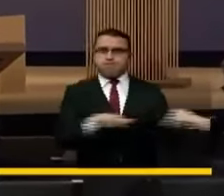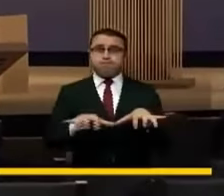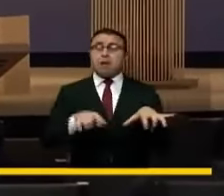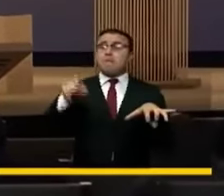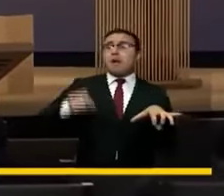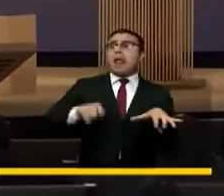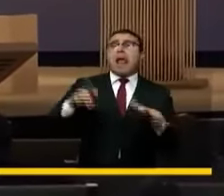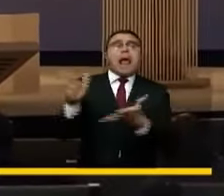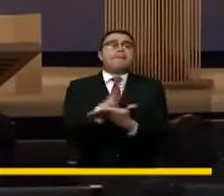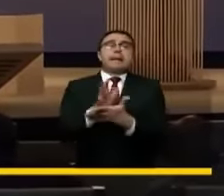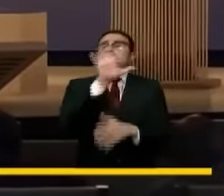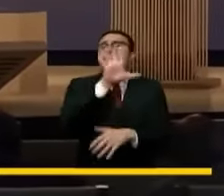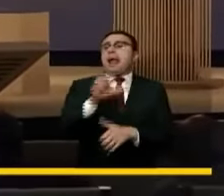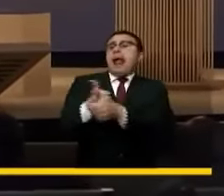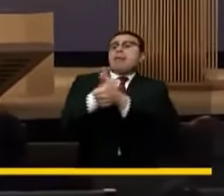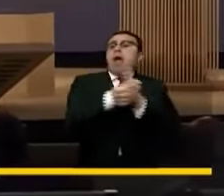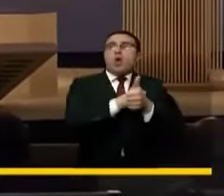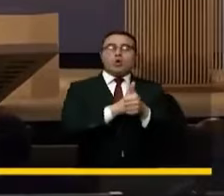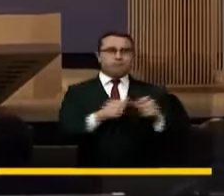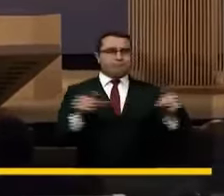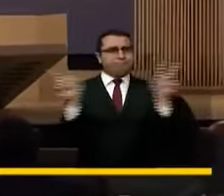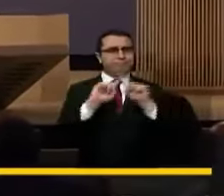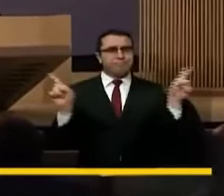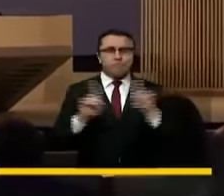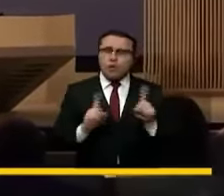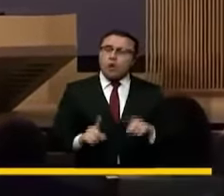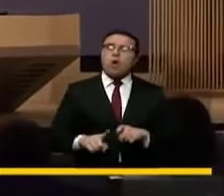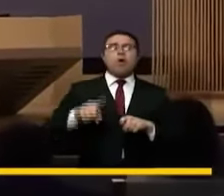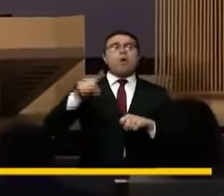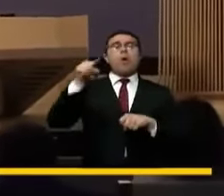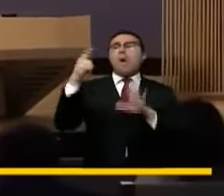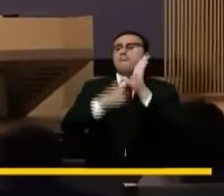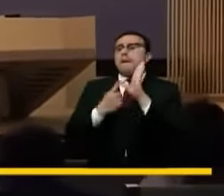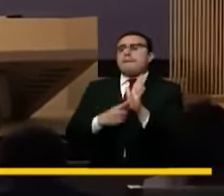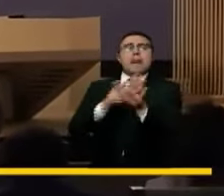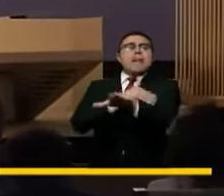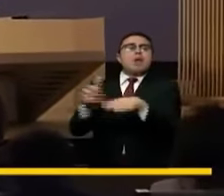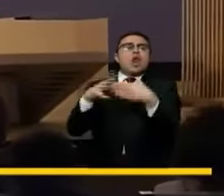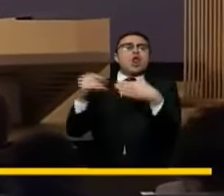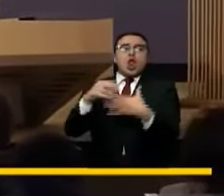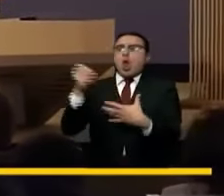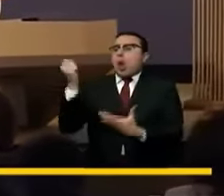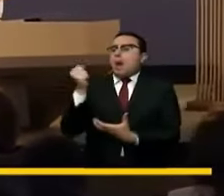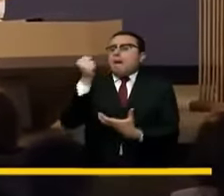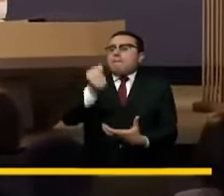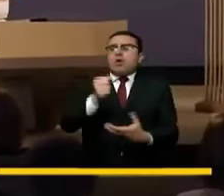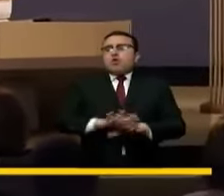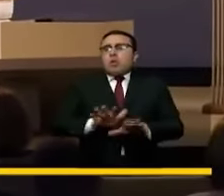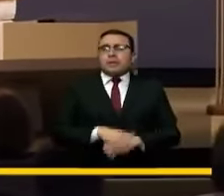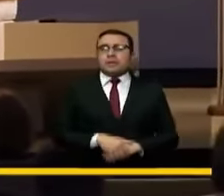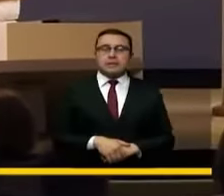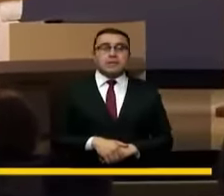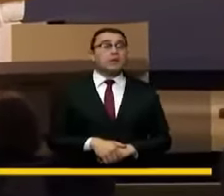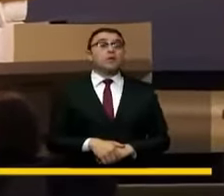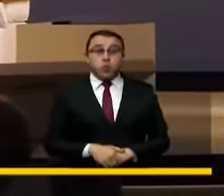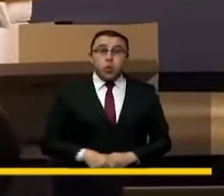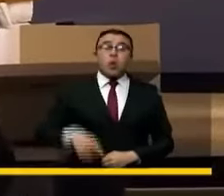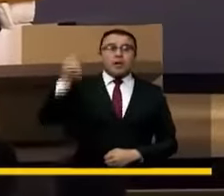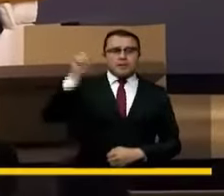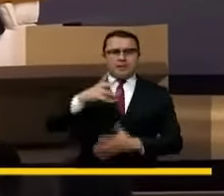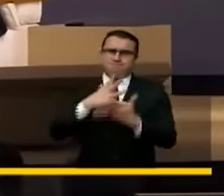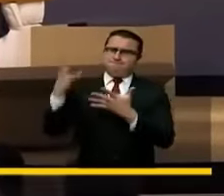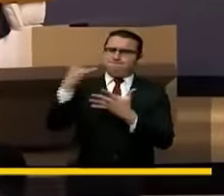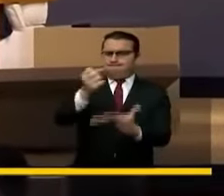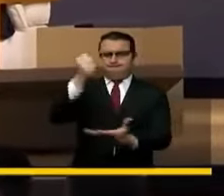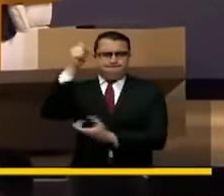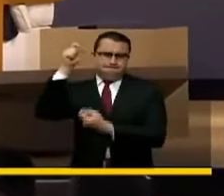marginales, no pueden ser miles de millones de dólares. En español tienen que ser billones de